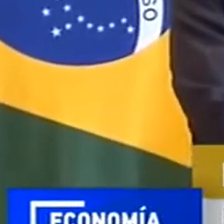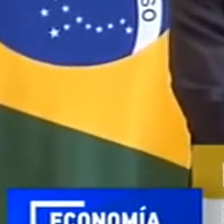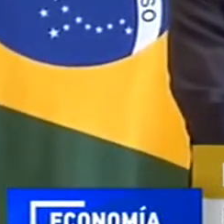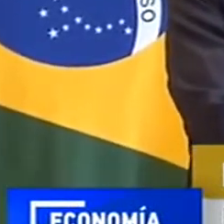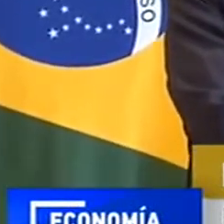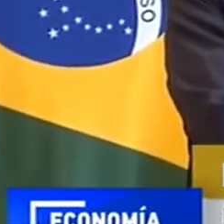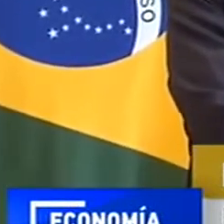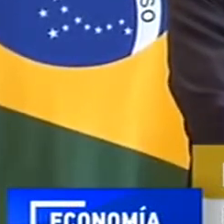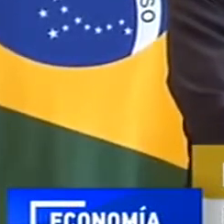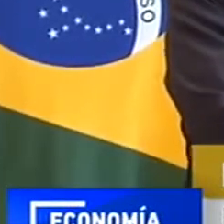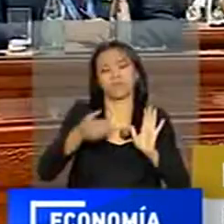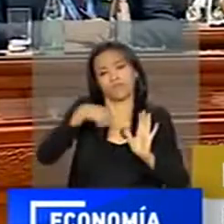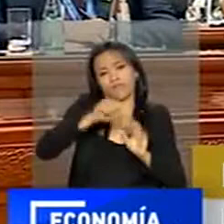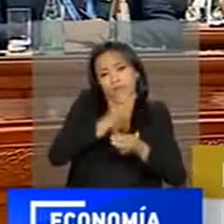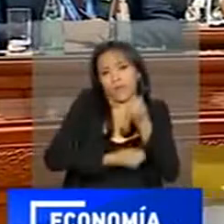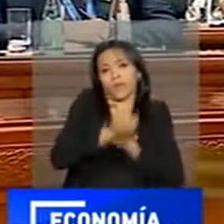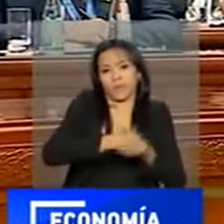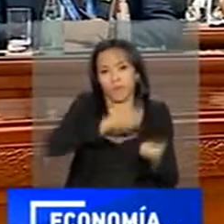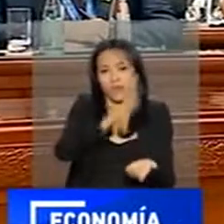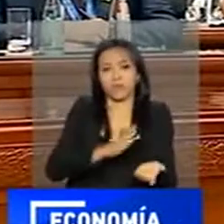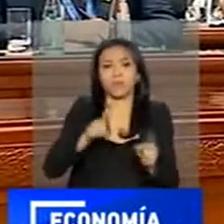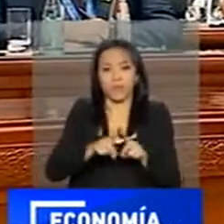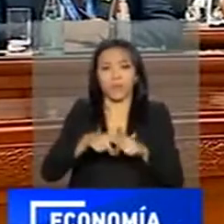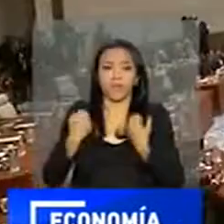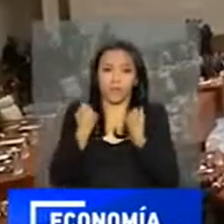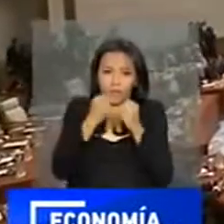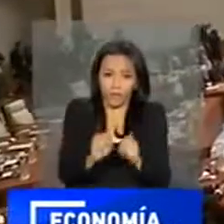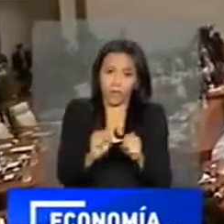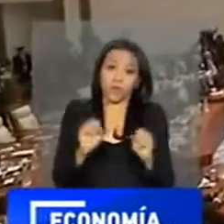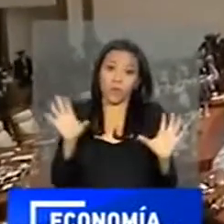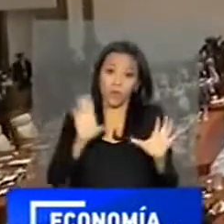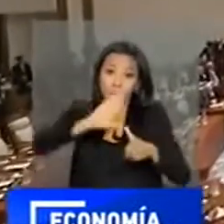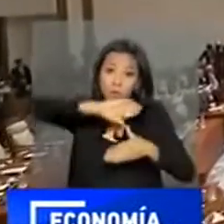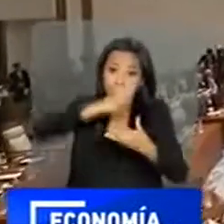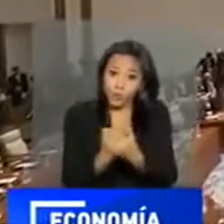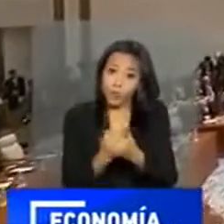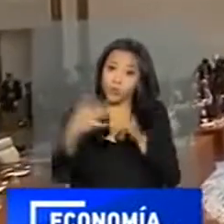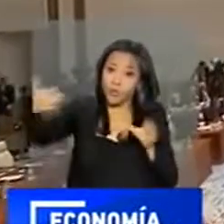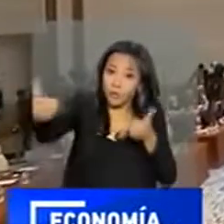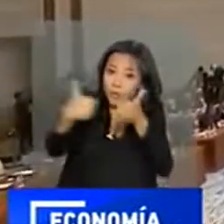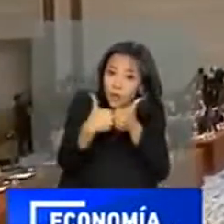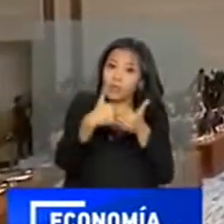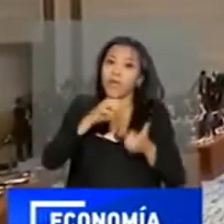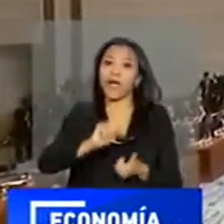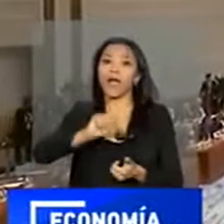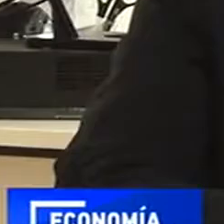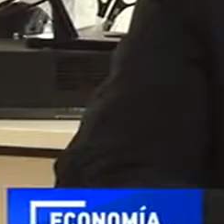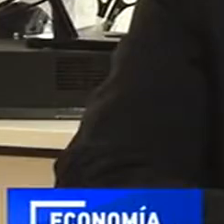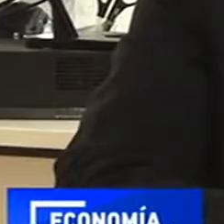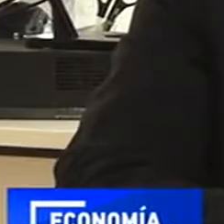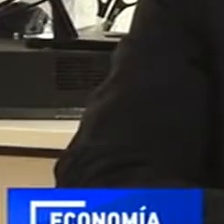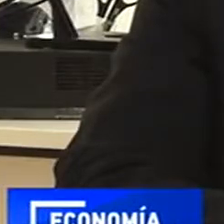brazos abiertos principalmente por la tranquilidad que genera el marco político actual del país sudamericano